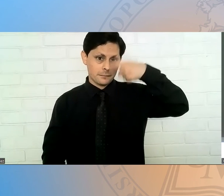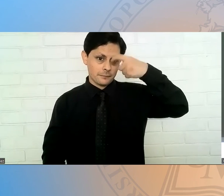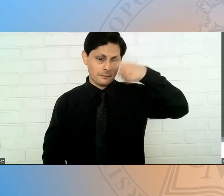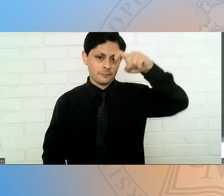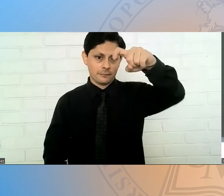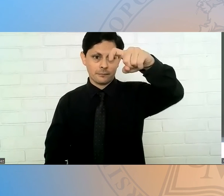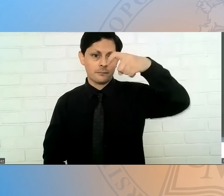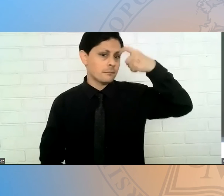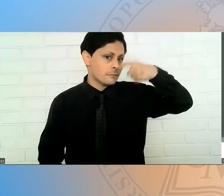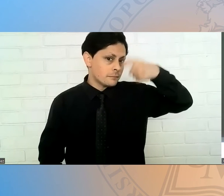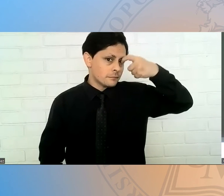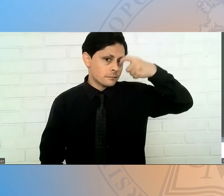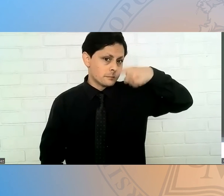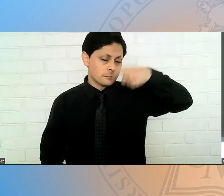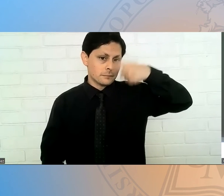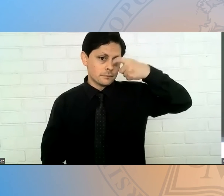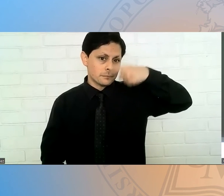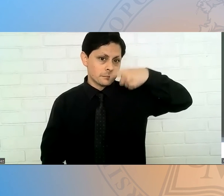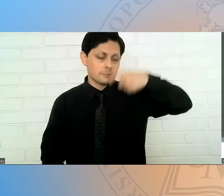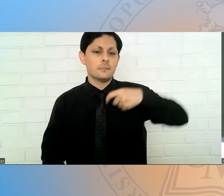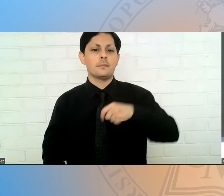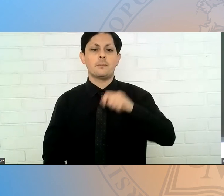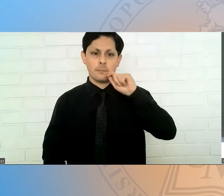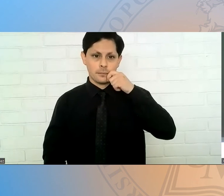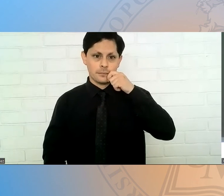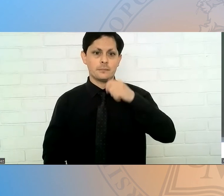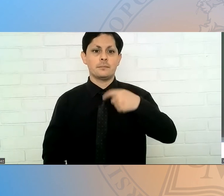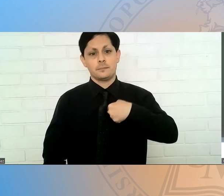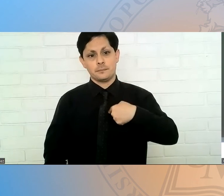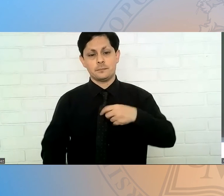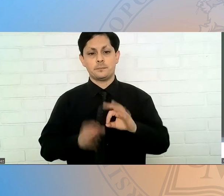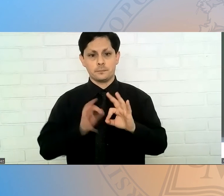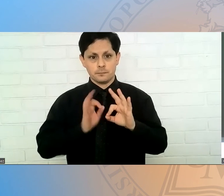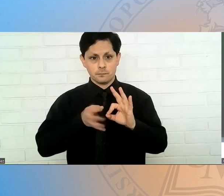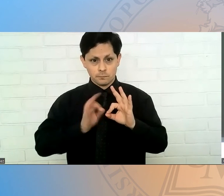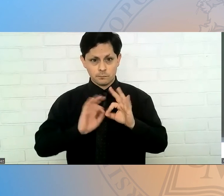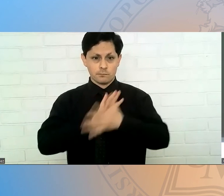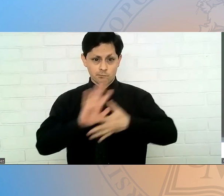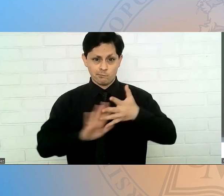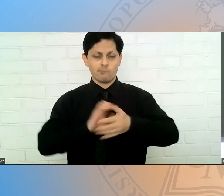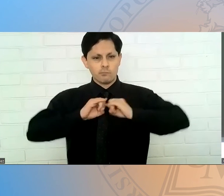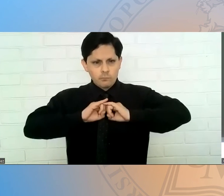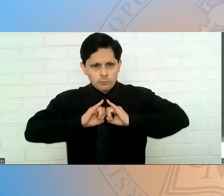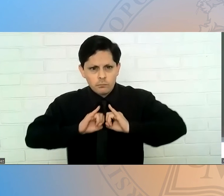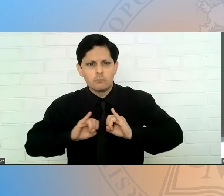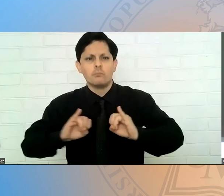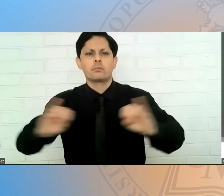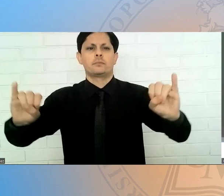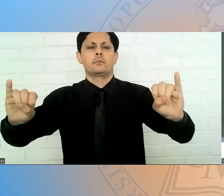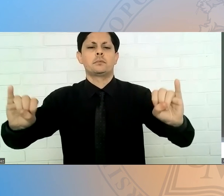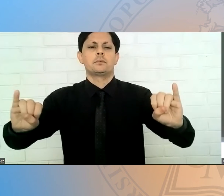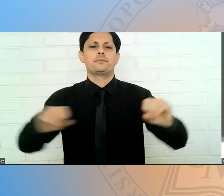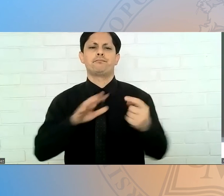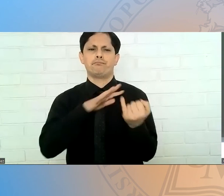jornada, ¿no es cierto?, para que esta información, este conversatorio llegue a todas las personas, ¿ya?, evitando así la